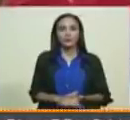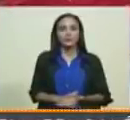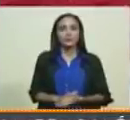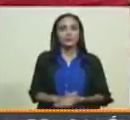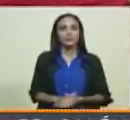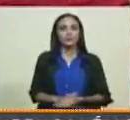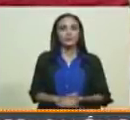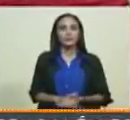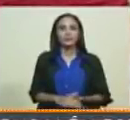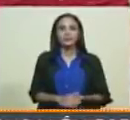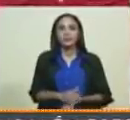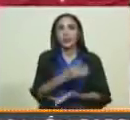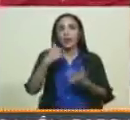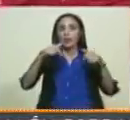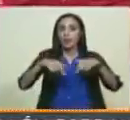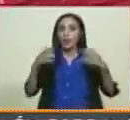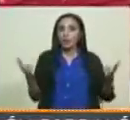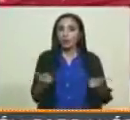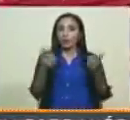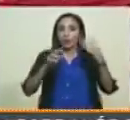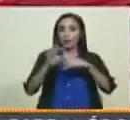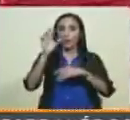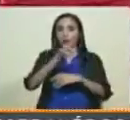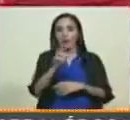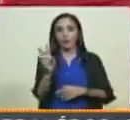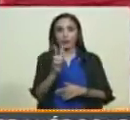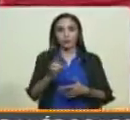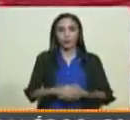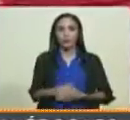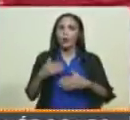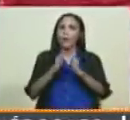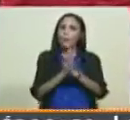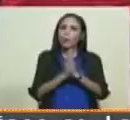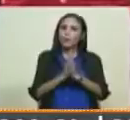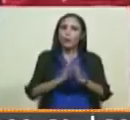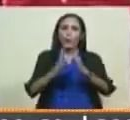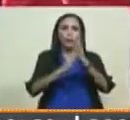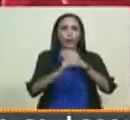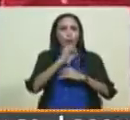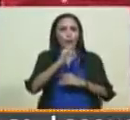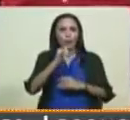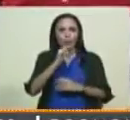venezolana. Yo le pido a los medios de comunicación